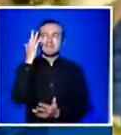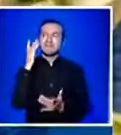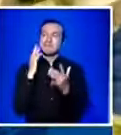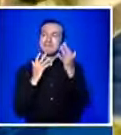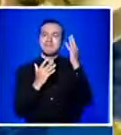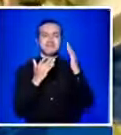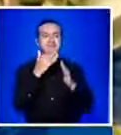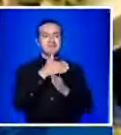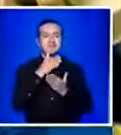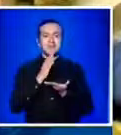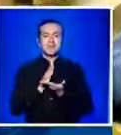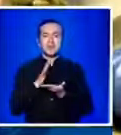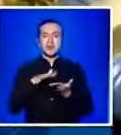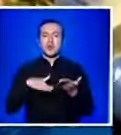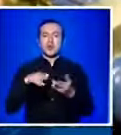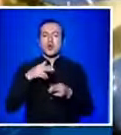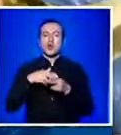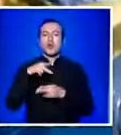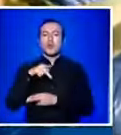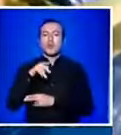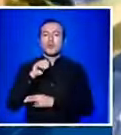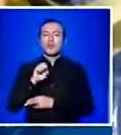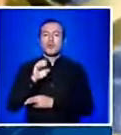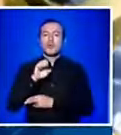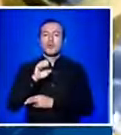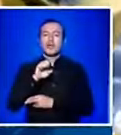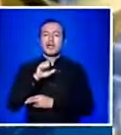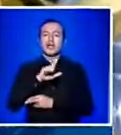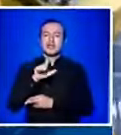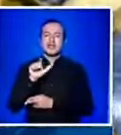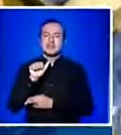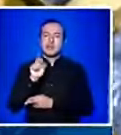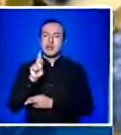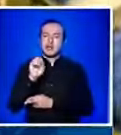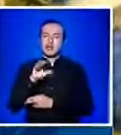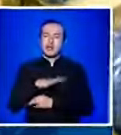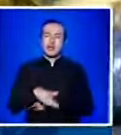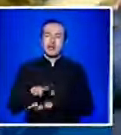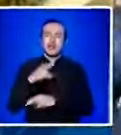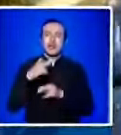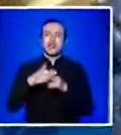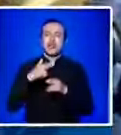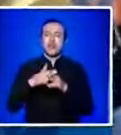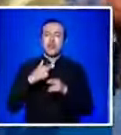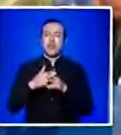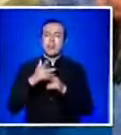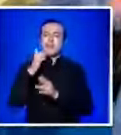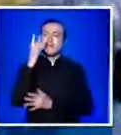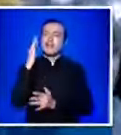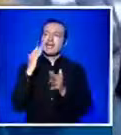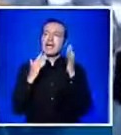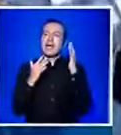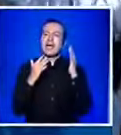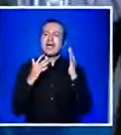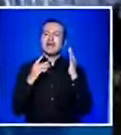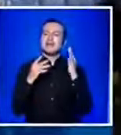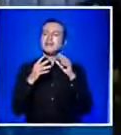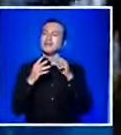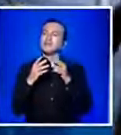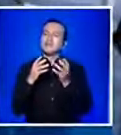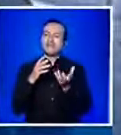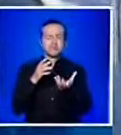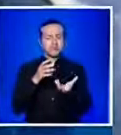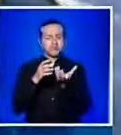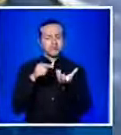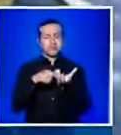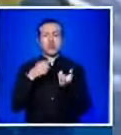de Puéllaro. Estamos aquí en la finca Paraíso Escondido. Por ejemplo, este aguacate, ¿qué variedad es? Ese se llama